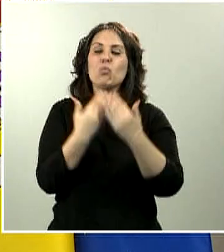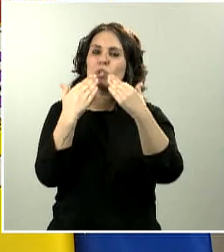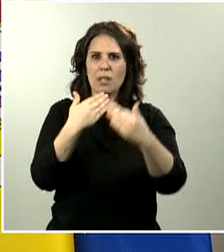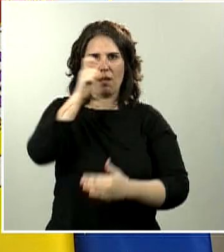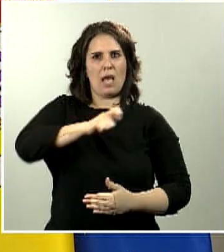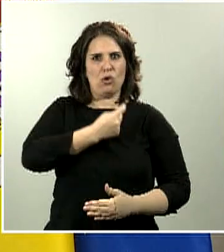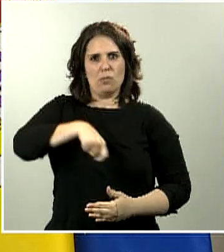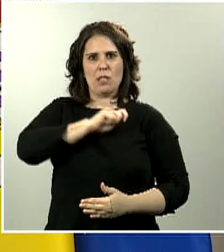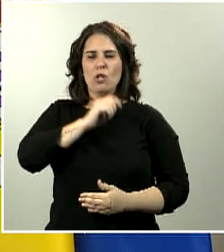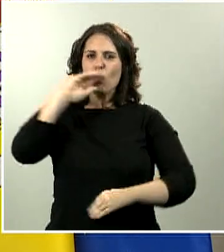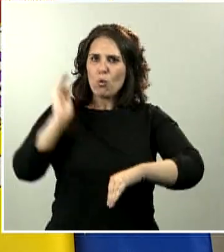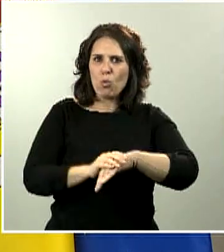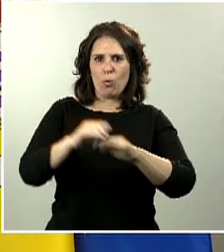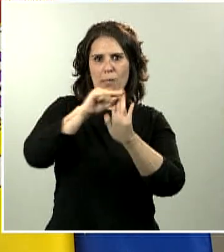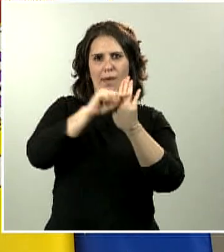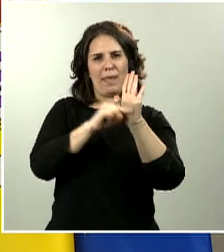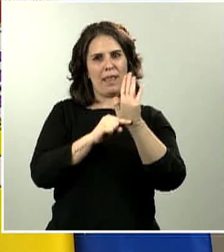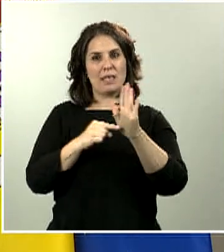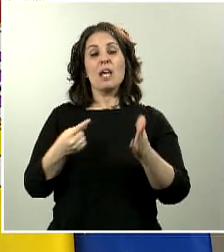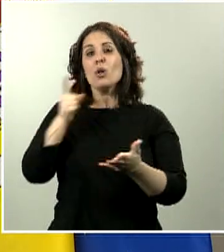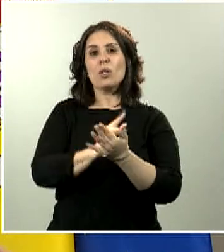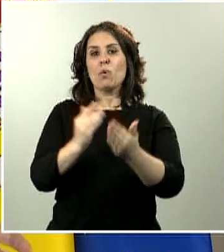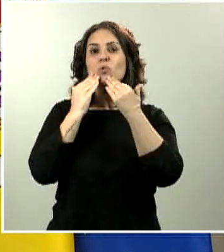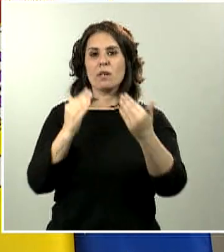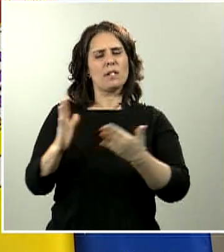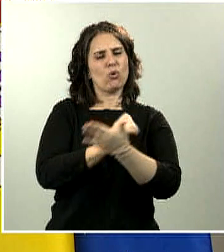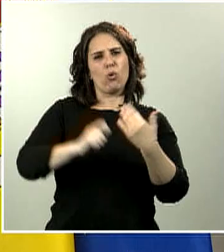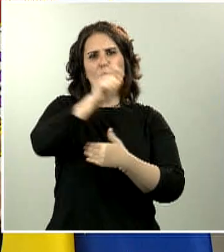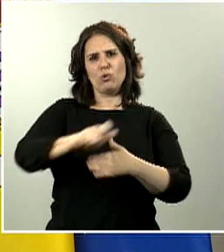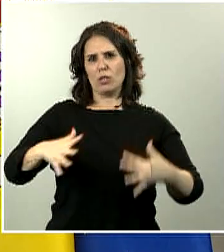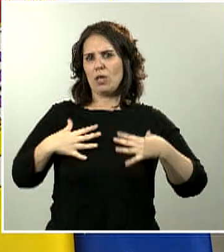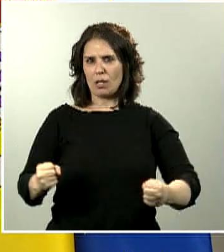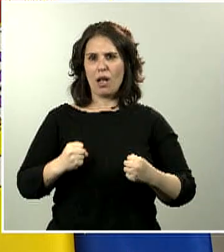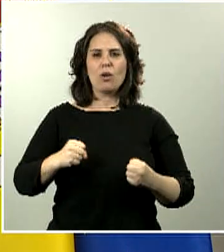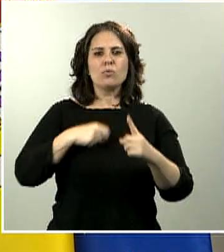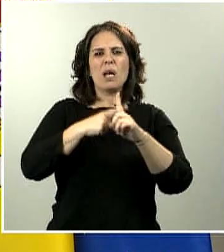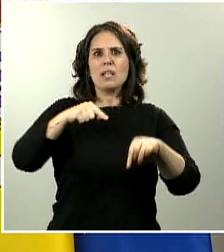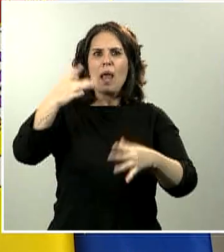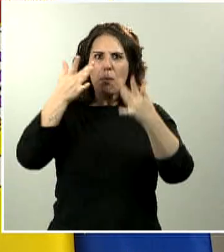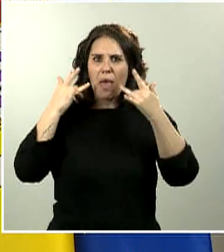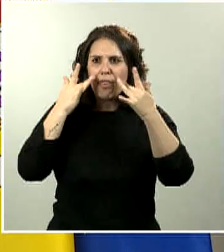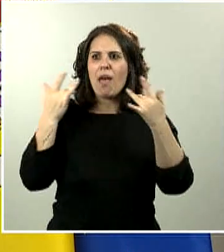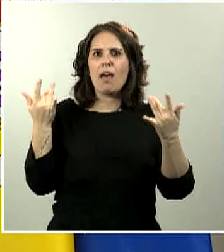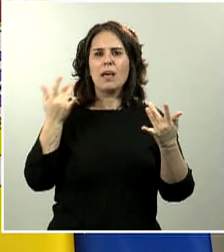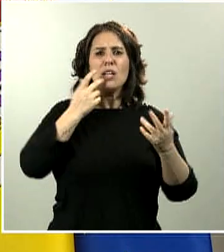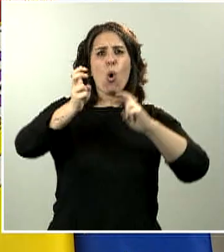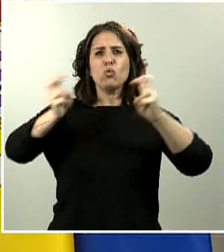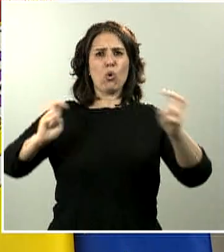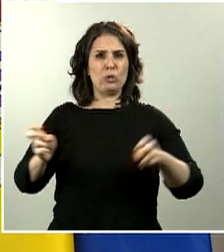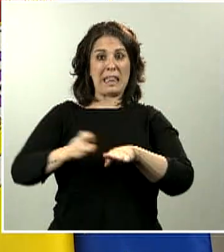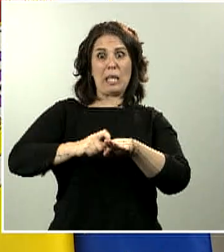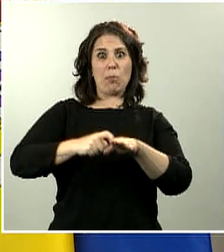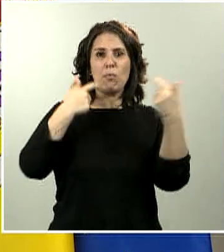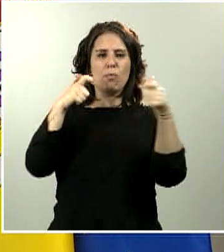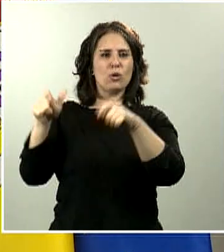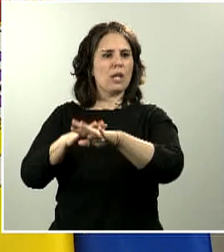y, naturalmente, a todo el conjunto de profesionales sanitarios y personal de limpieza y otro tipo de personal que ayudan a un